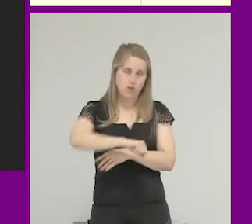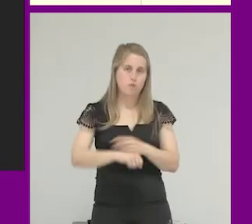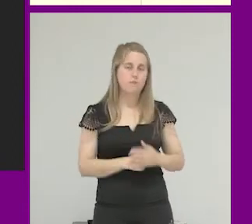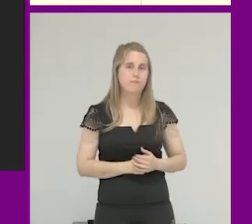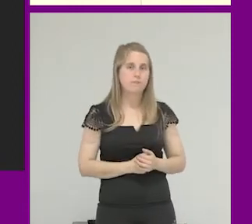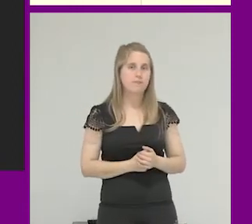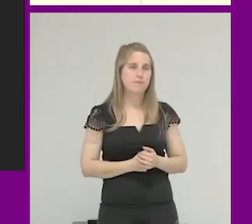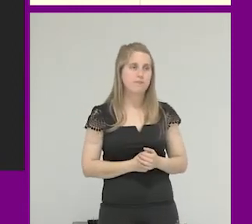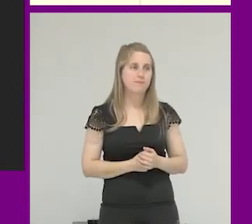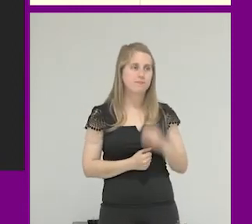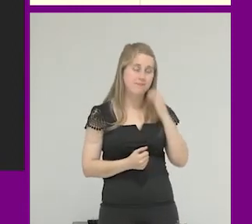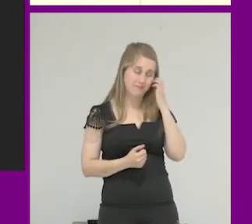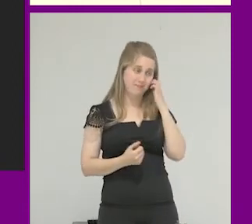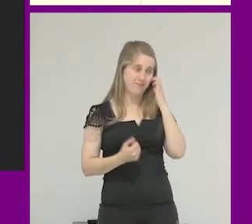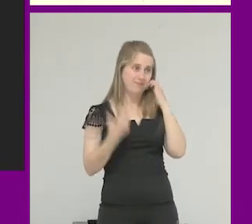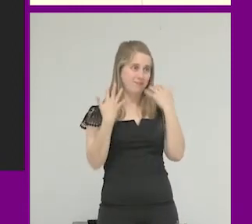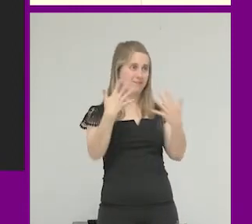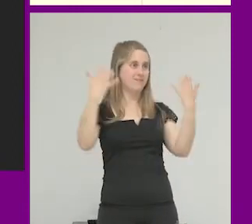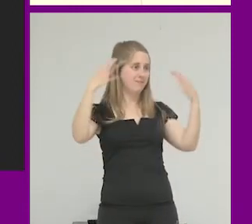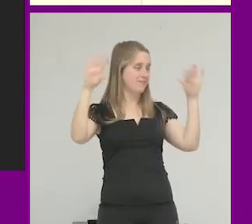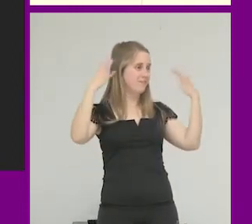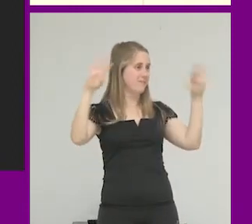Sexu desitek egizik eta gehiago.